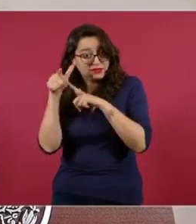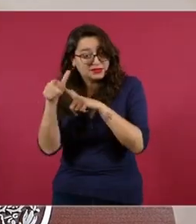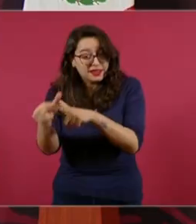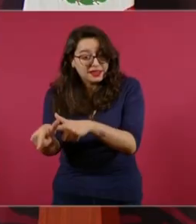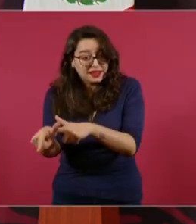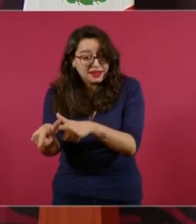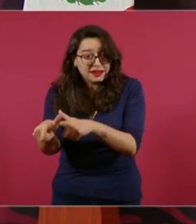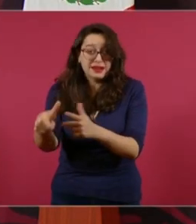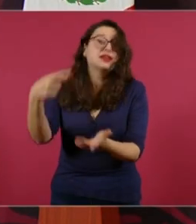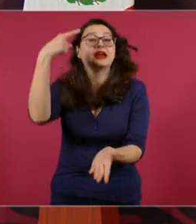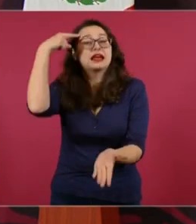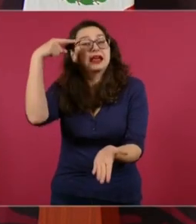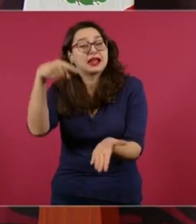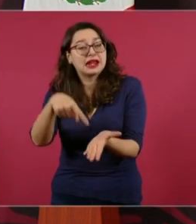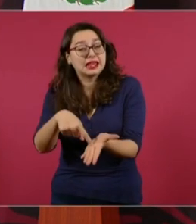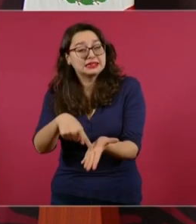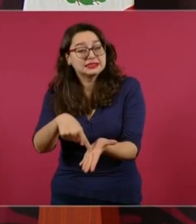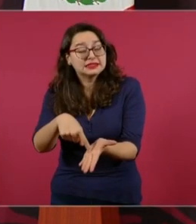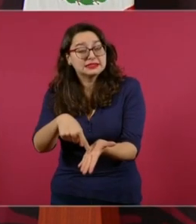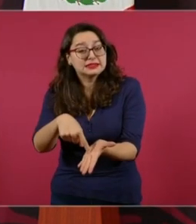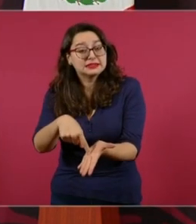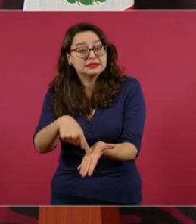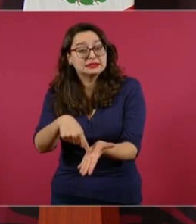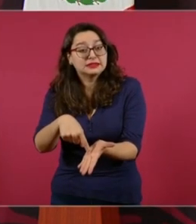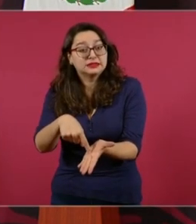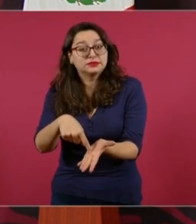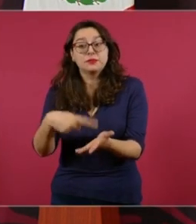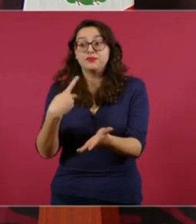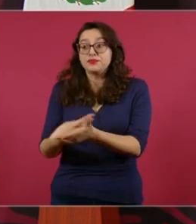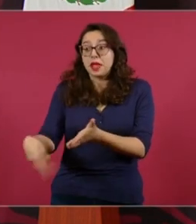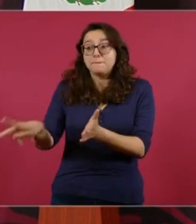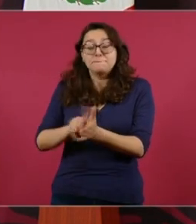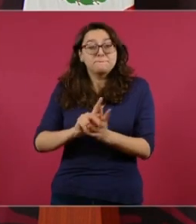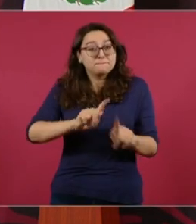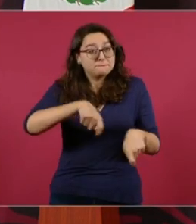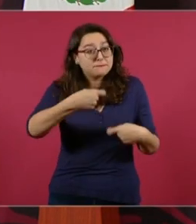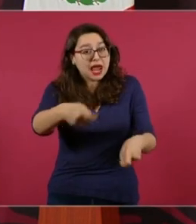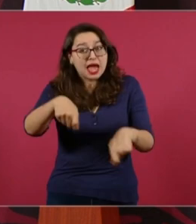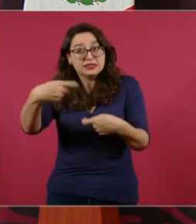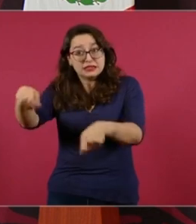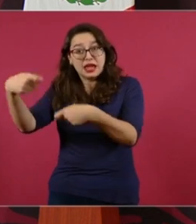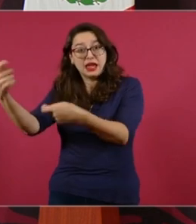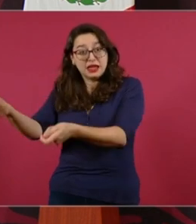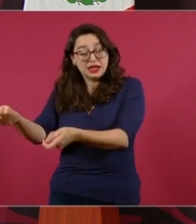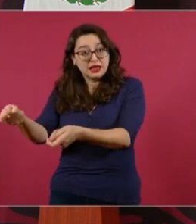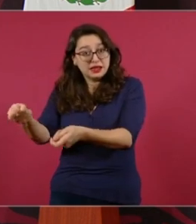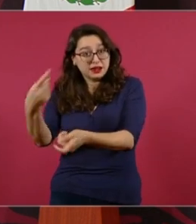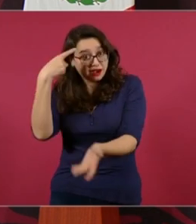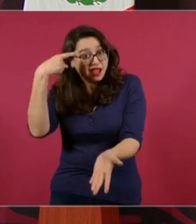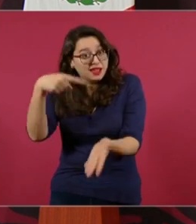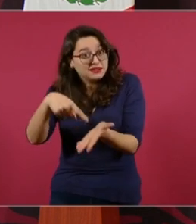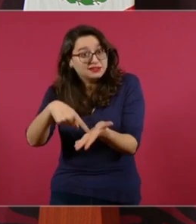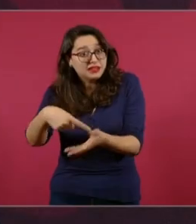¿Va a continuar esa política de basificación de los trabajadores?